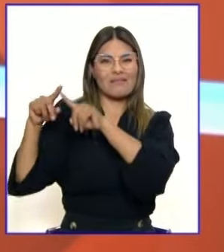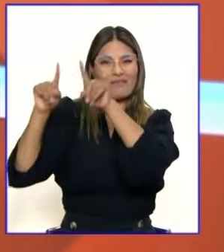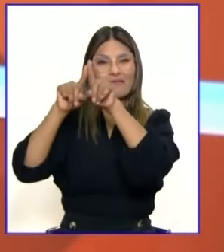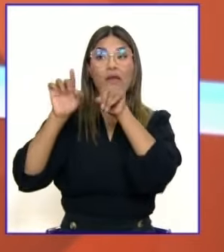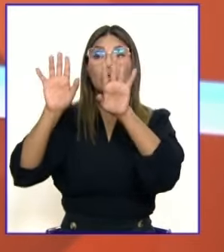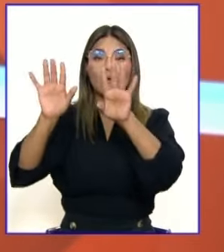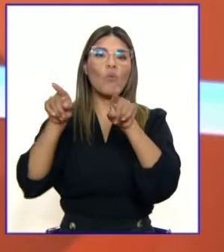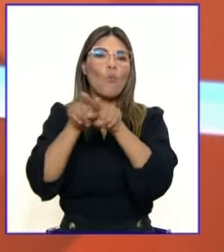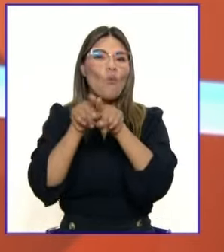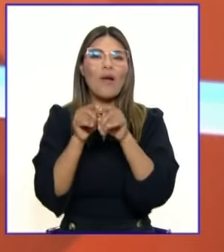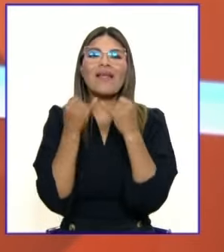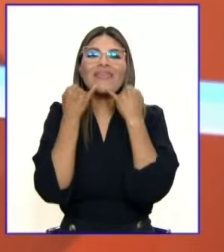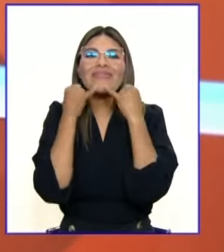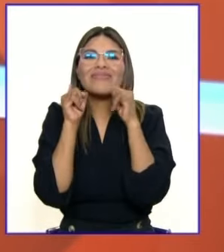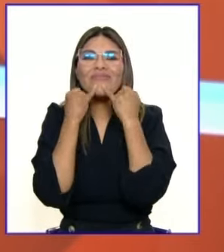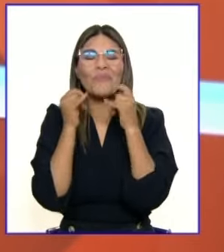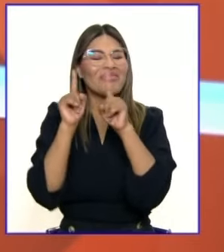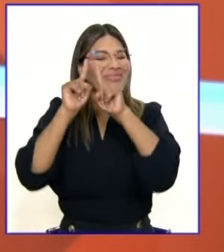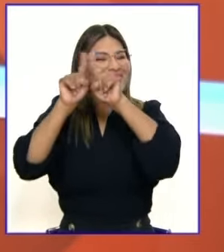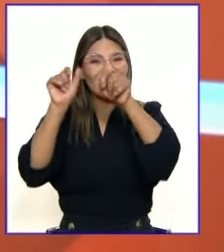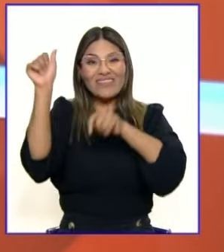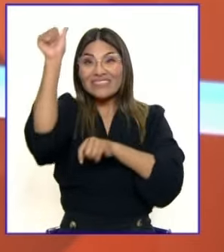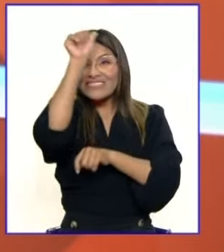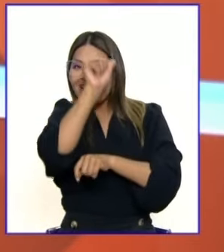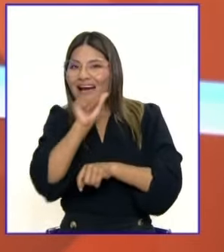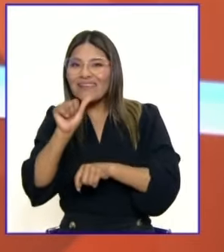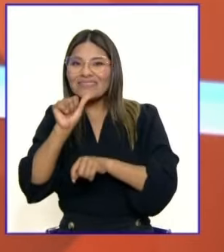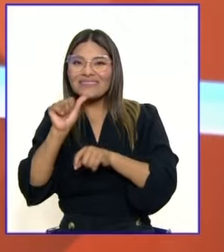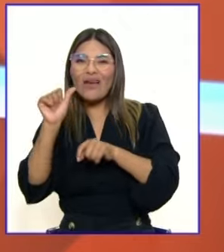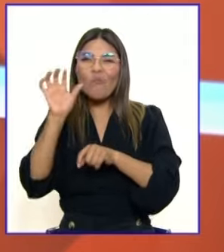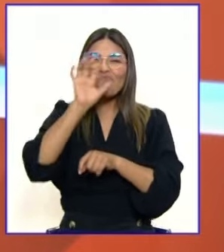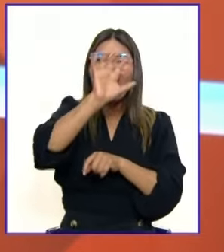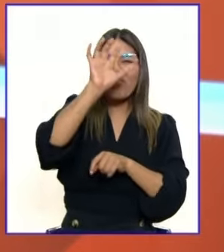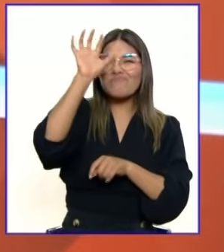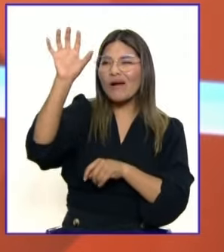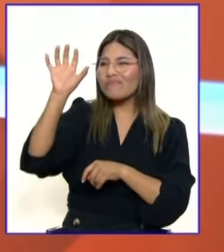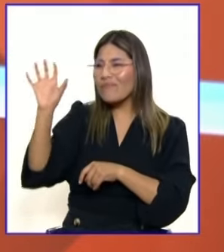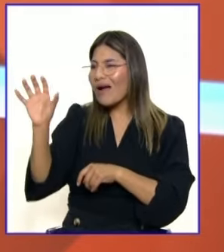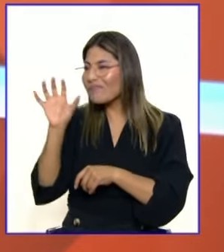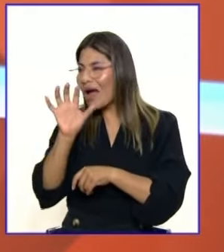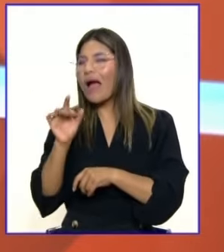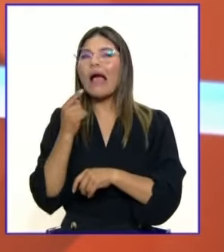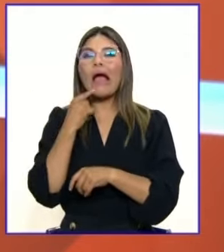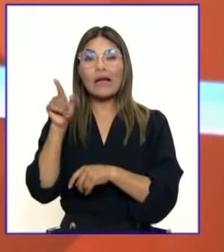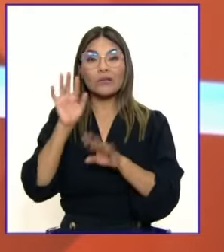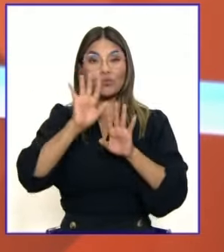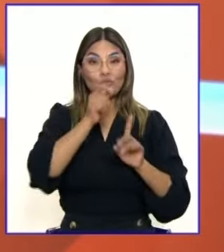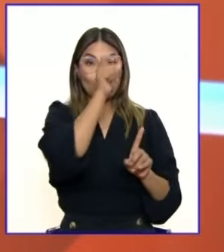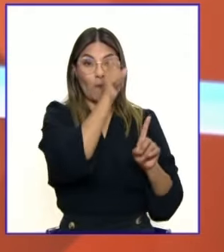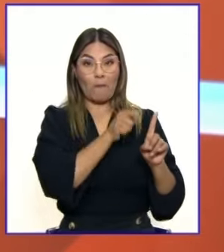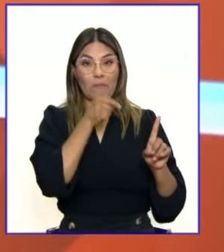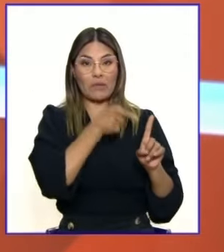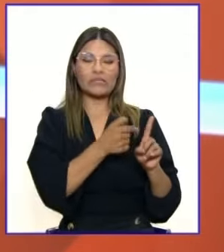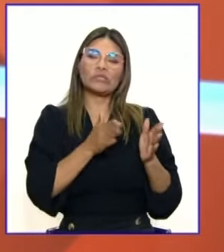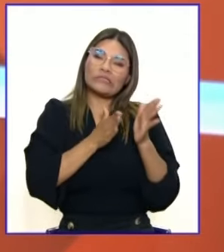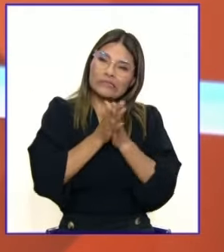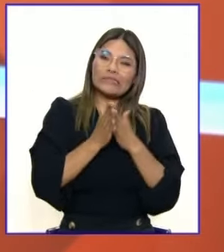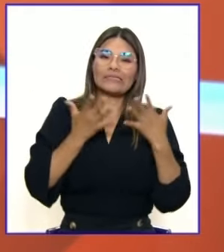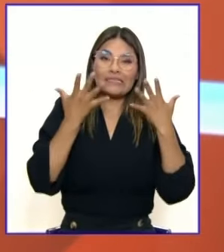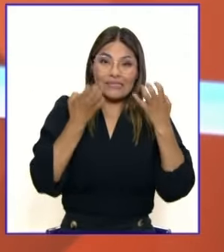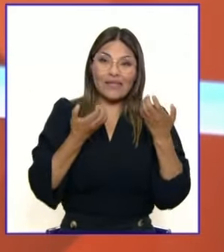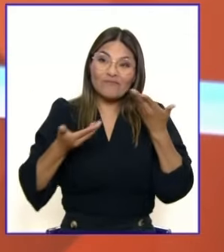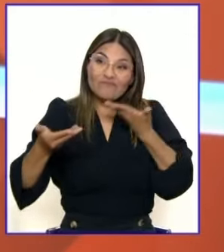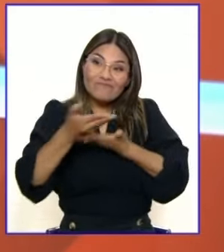diferentes dialectos. Entonces, es realmente muy, muy importante que los negociadores o las personas o los